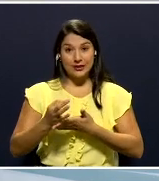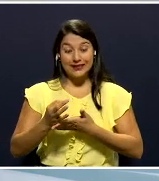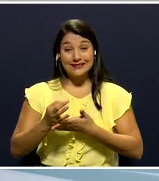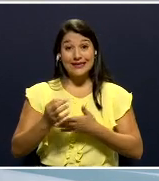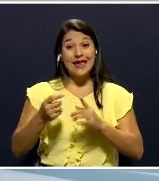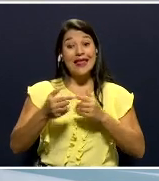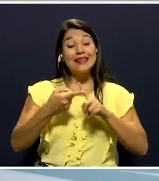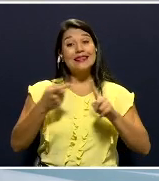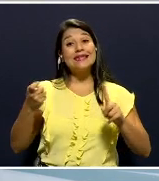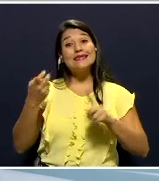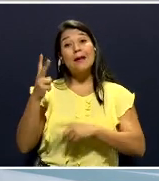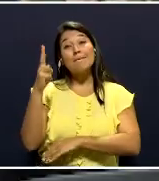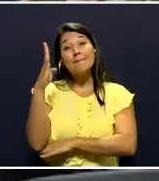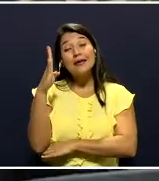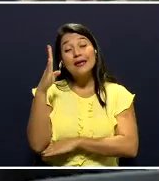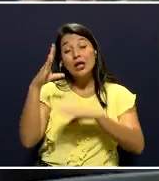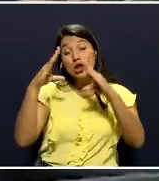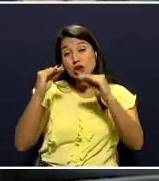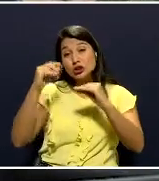hoy.